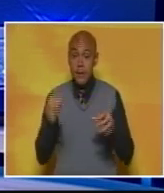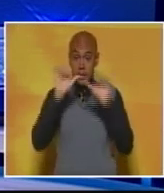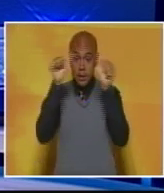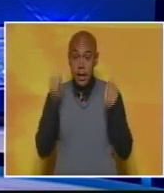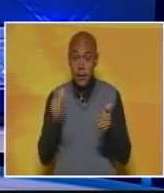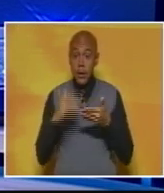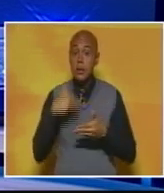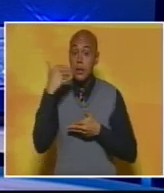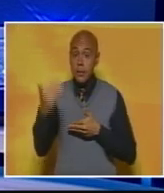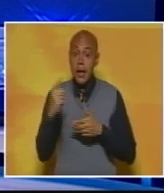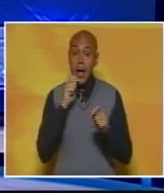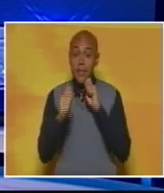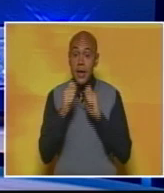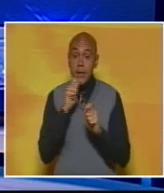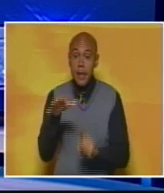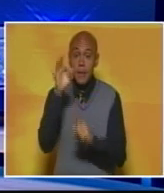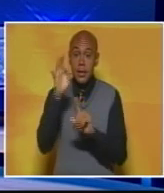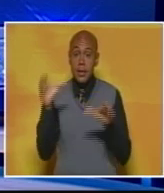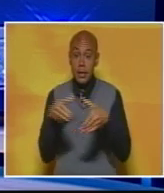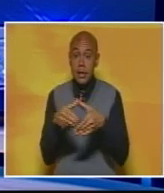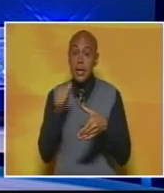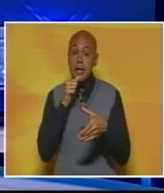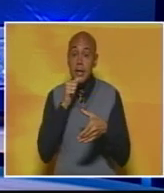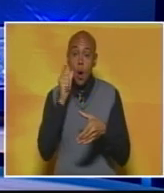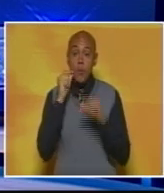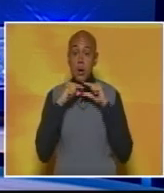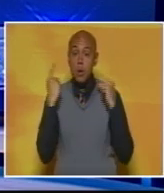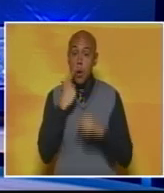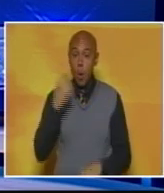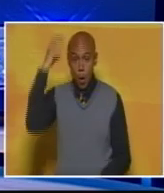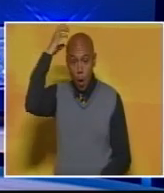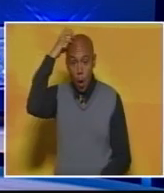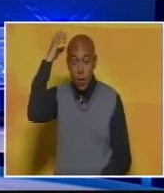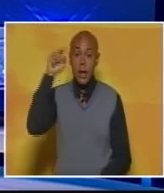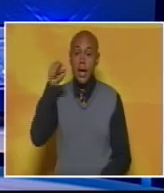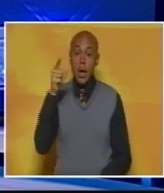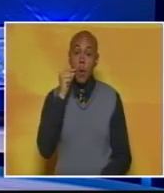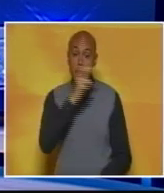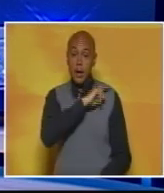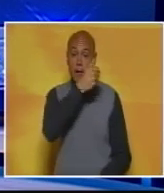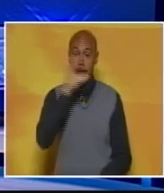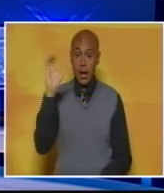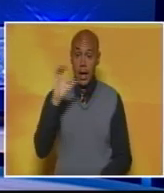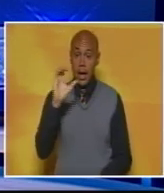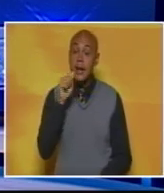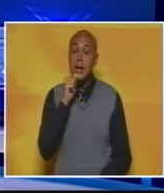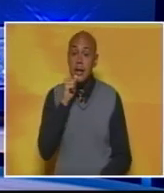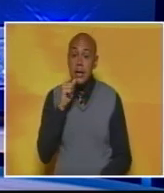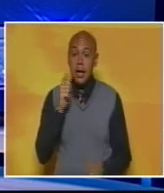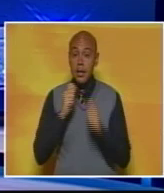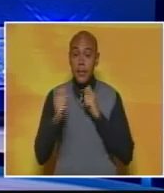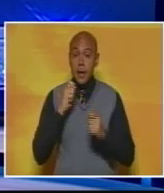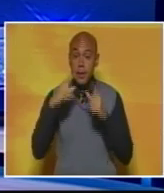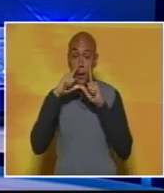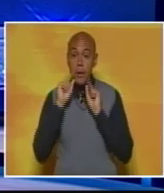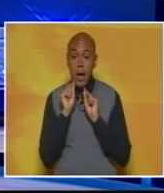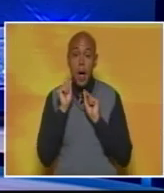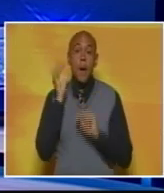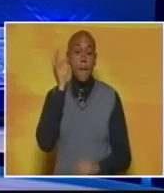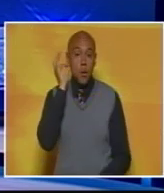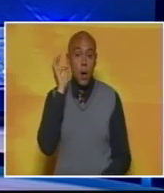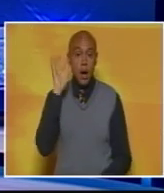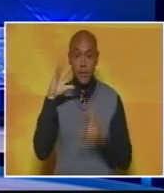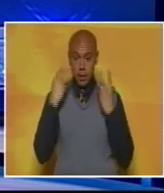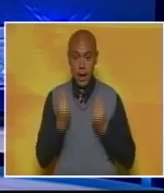próxima parte tendremos la entrevista especial con su eminencia Baltasar Cardenal Porras, arzobispo de Caracas, que será conducida por nuestra compañera Milagros